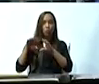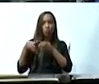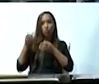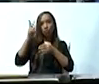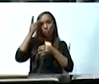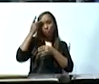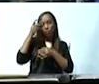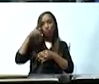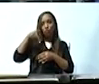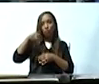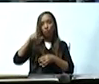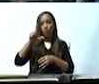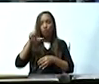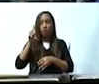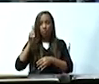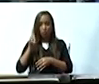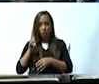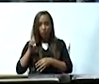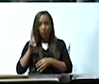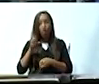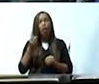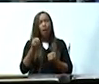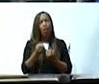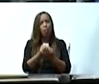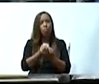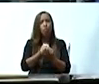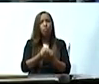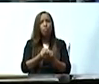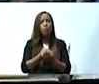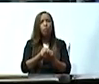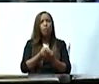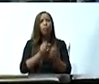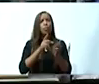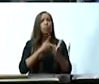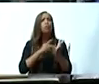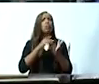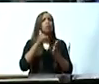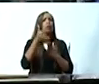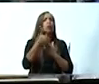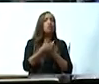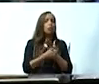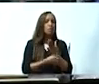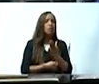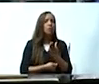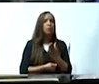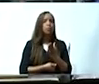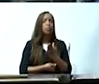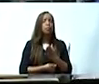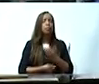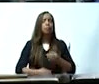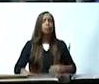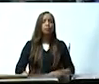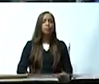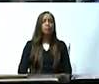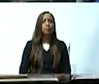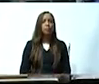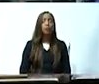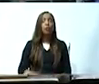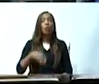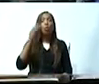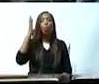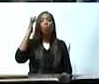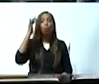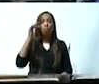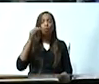demás, esta fue una ley que fue iniciada y aprobada en las gestiones del Partido de la Liberación